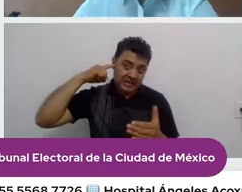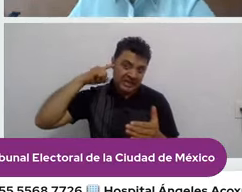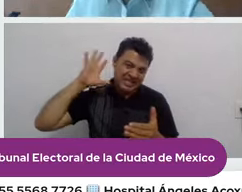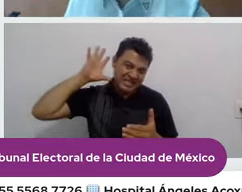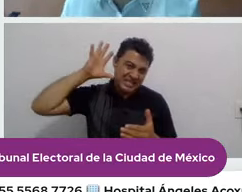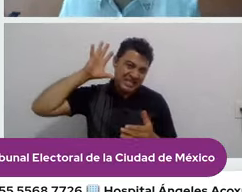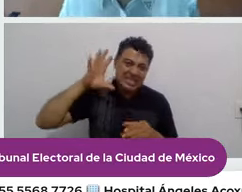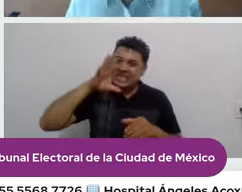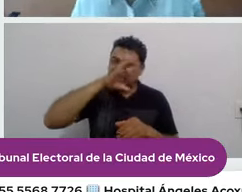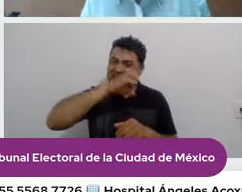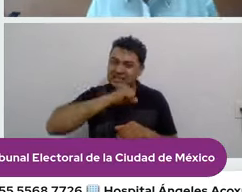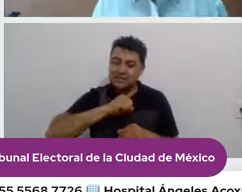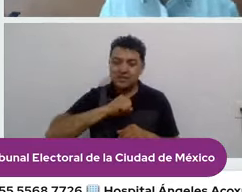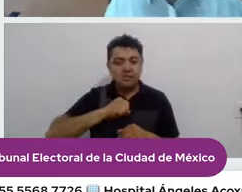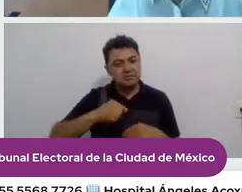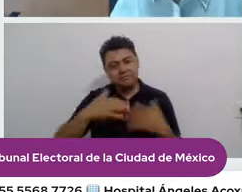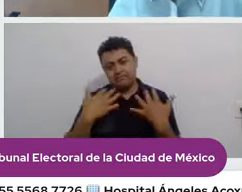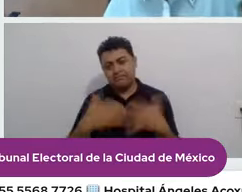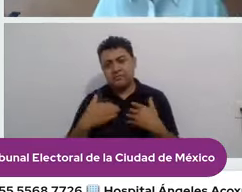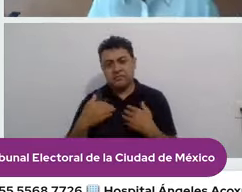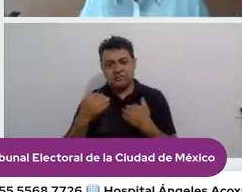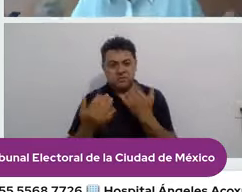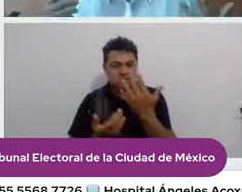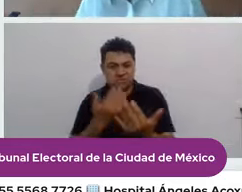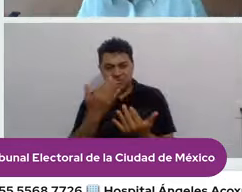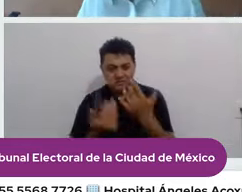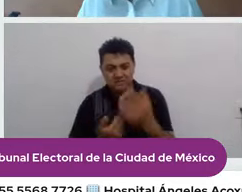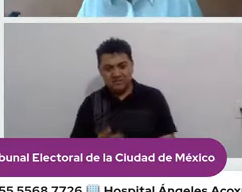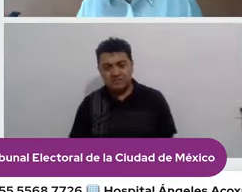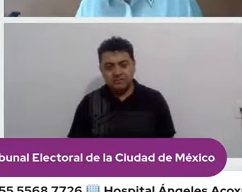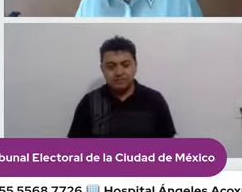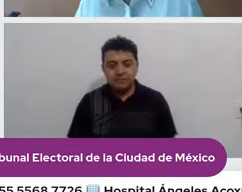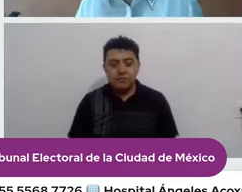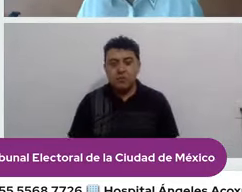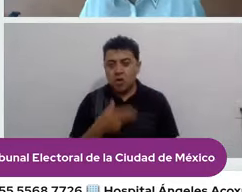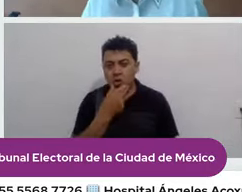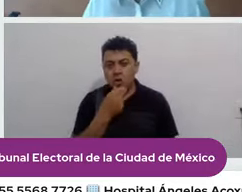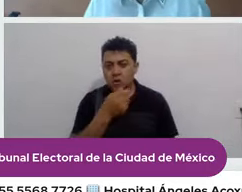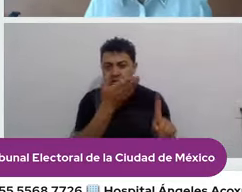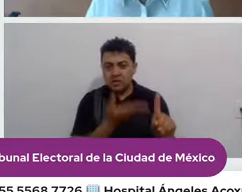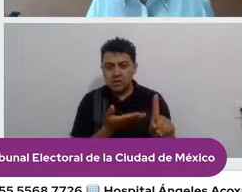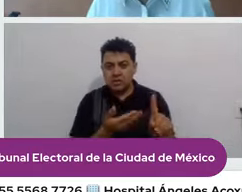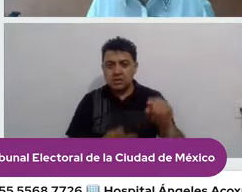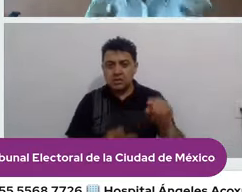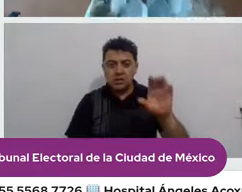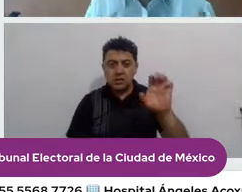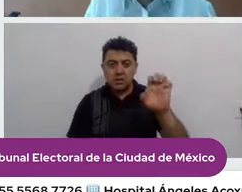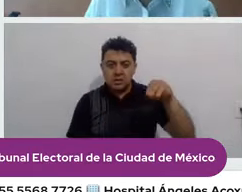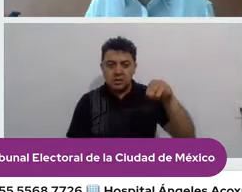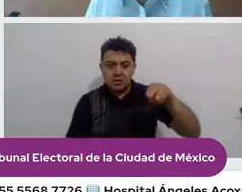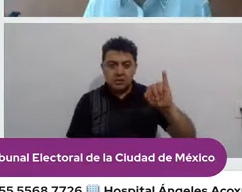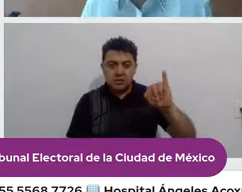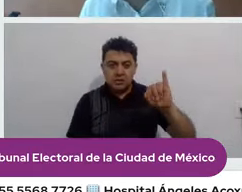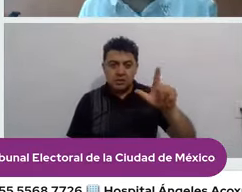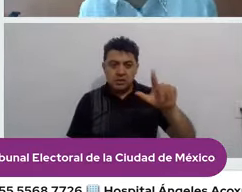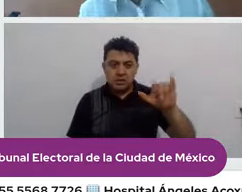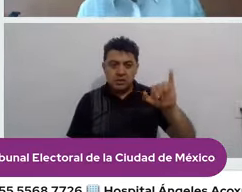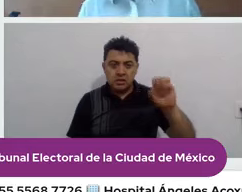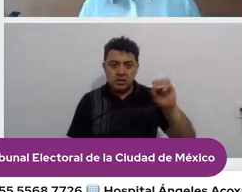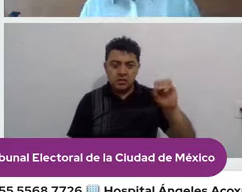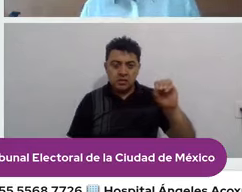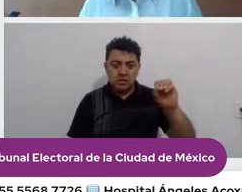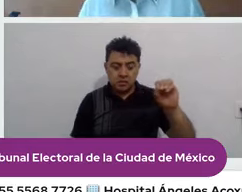Perdón, doctor, muchísimas gracias. Emilio nos preguntaba en qué parte pueden ser tratados estos síntomas. Ya están en la